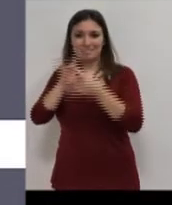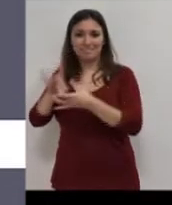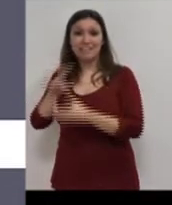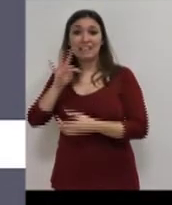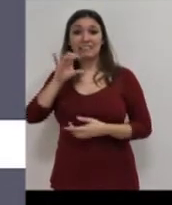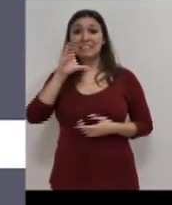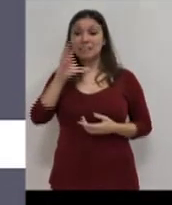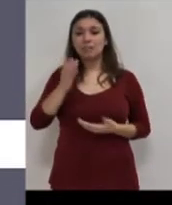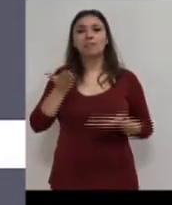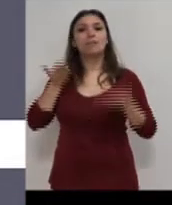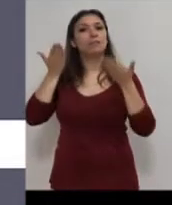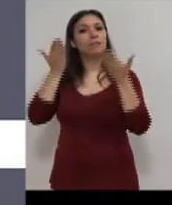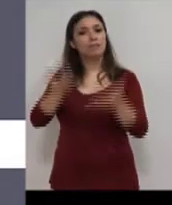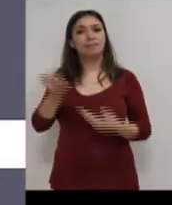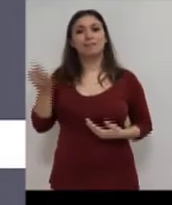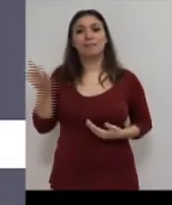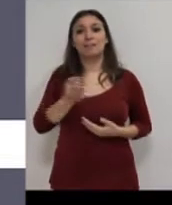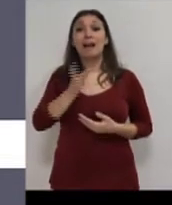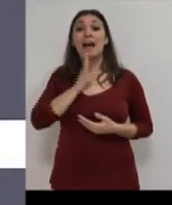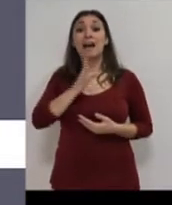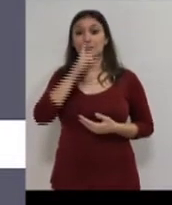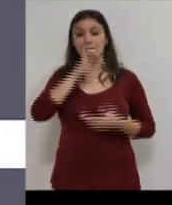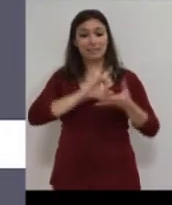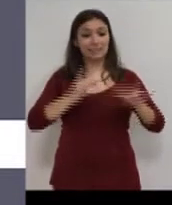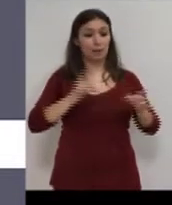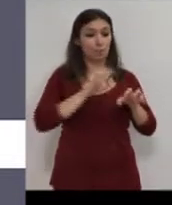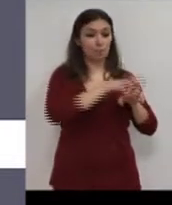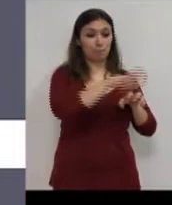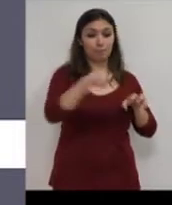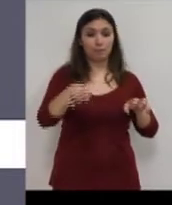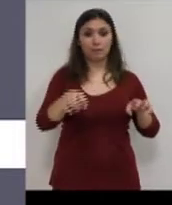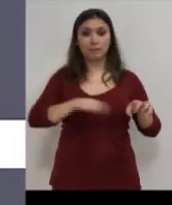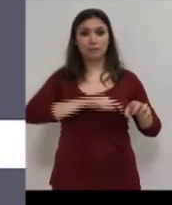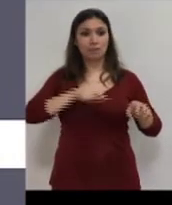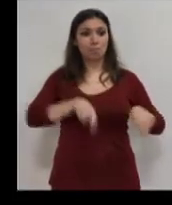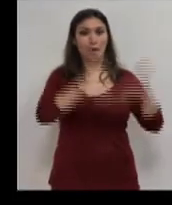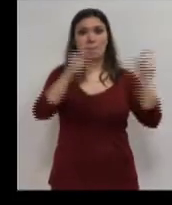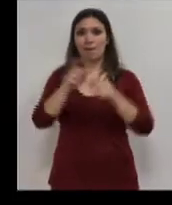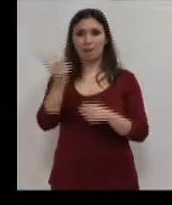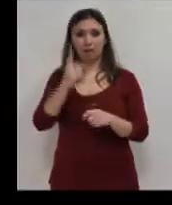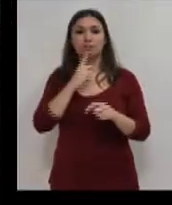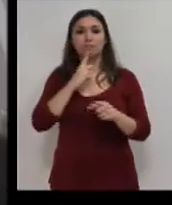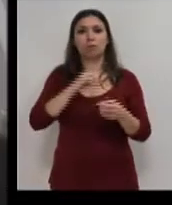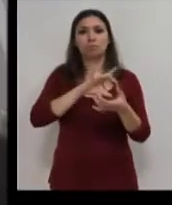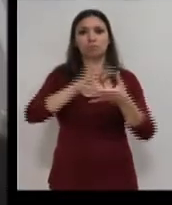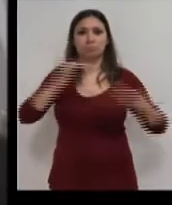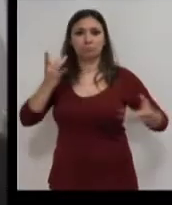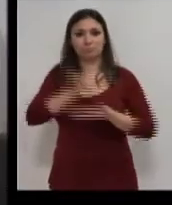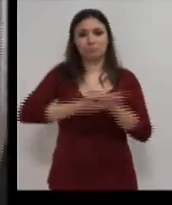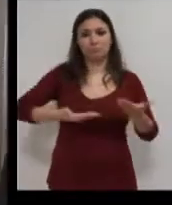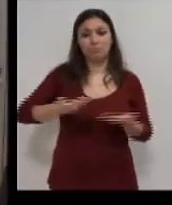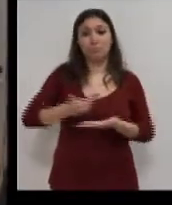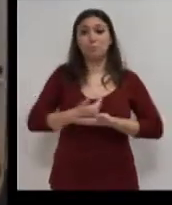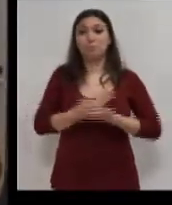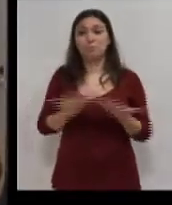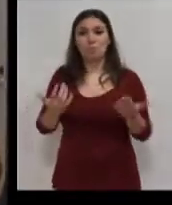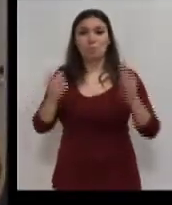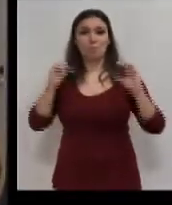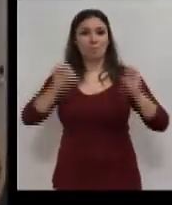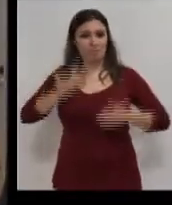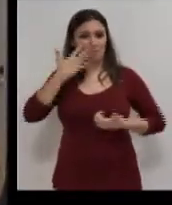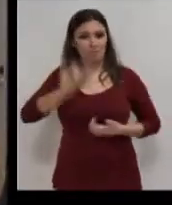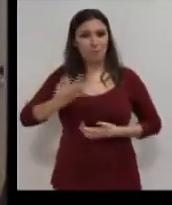estáis hablando, sobre cómo las TIC están ayudando a conseguir que esos eslabones no se interrumpan y fluyan entre